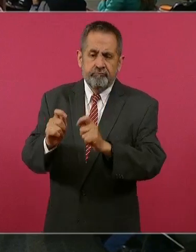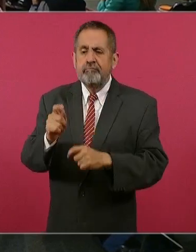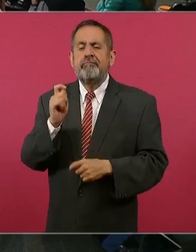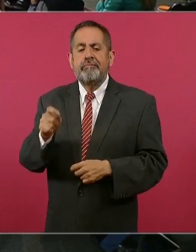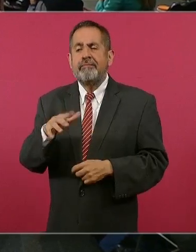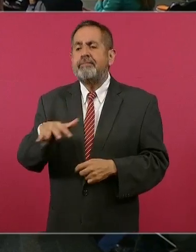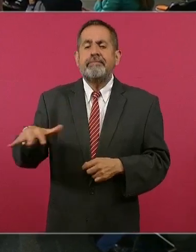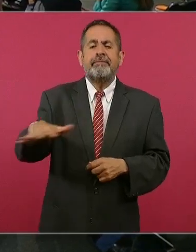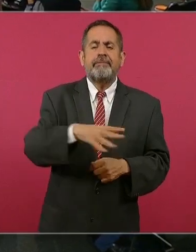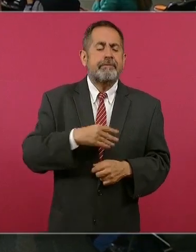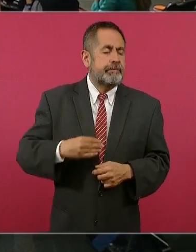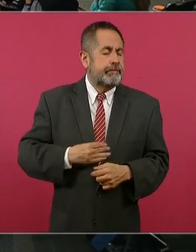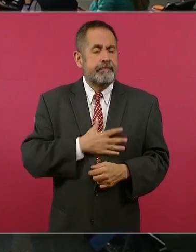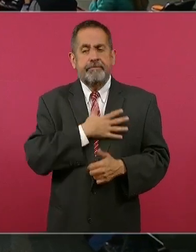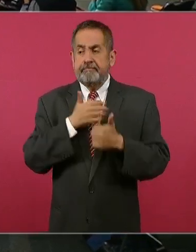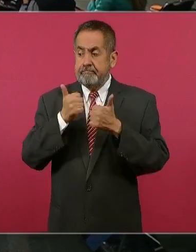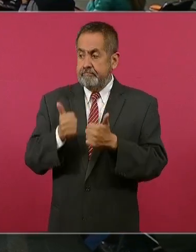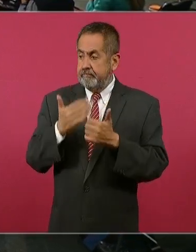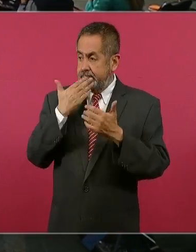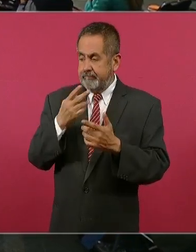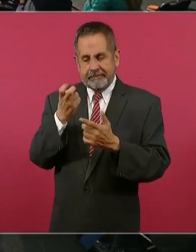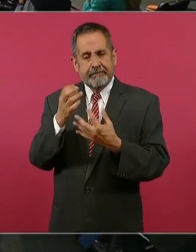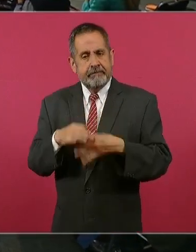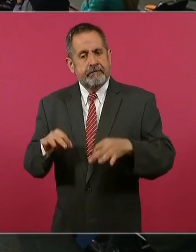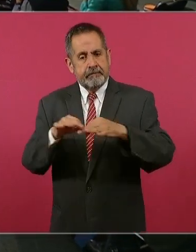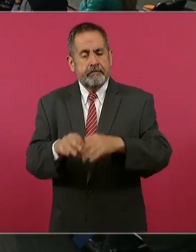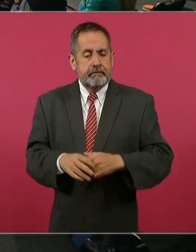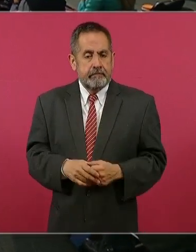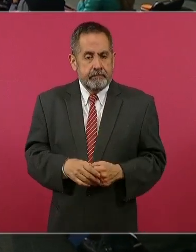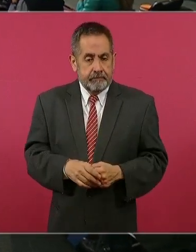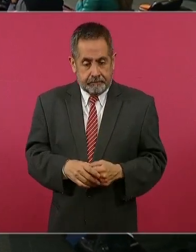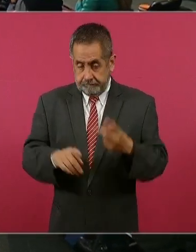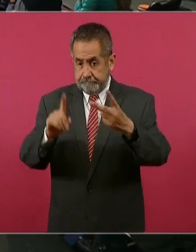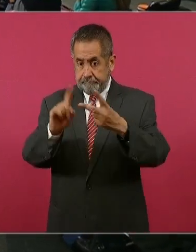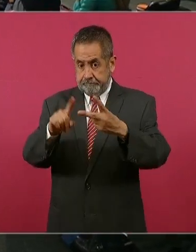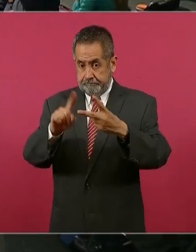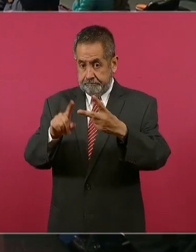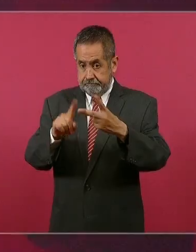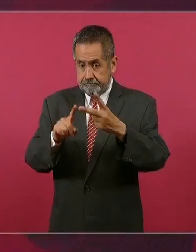pueblo. Lo segundo es concluir obras,